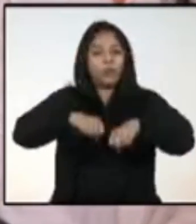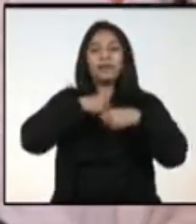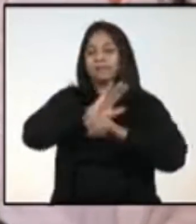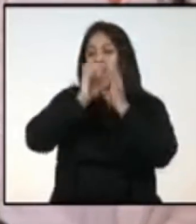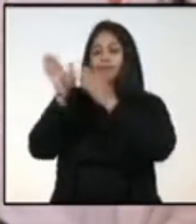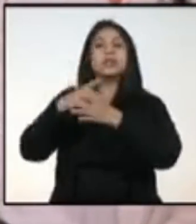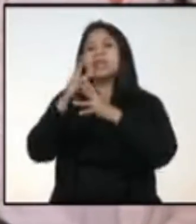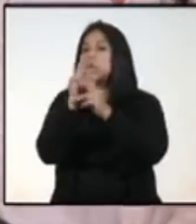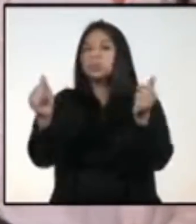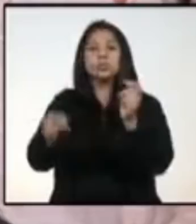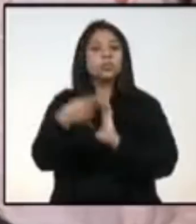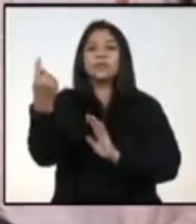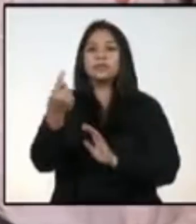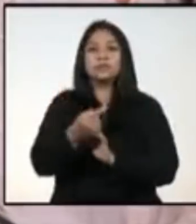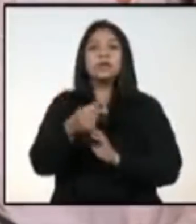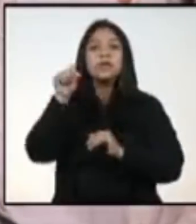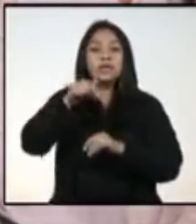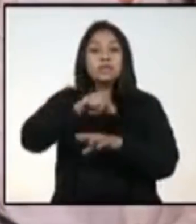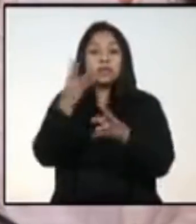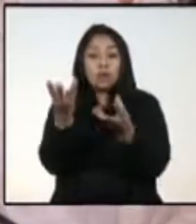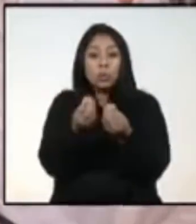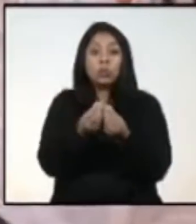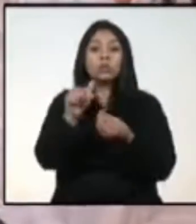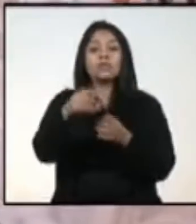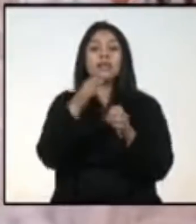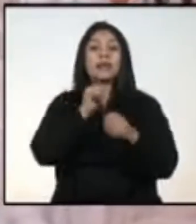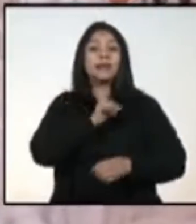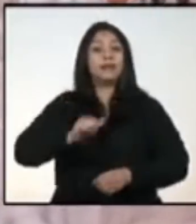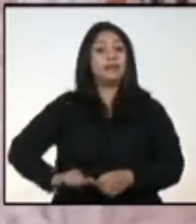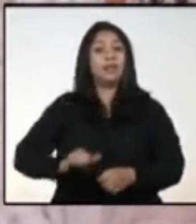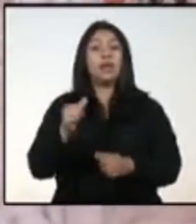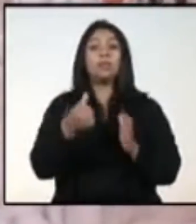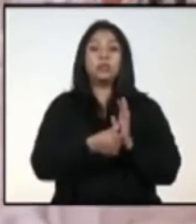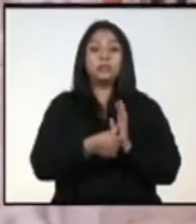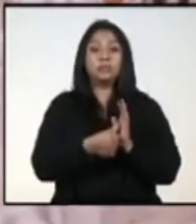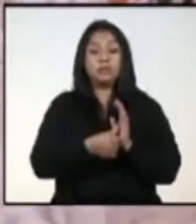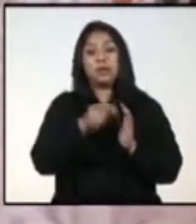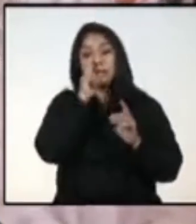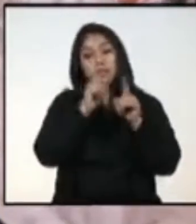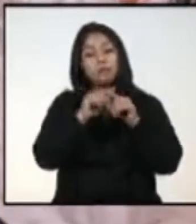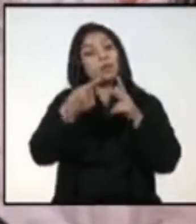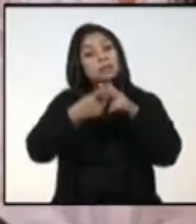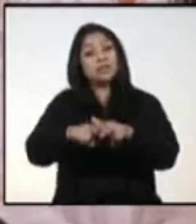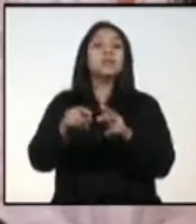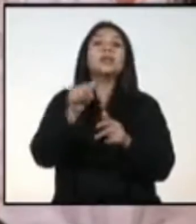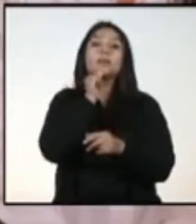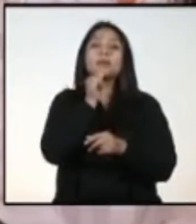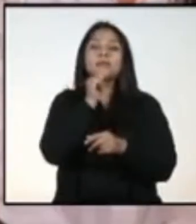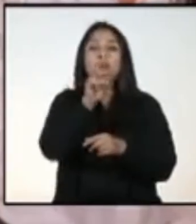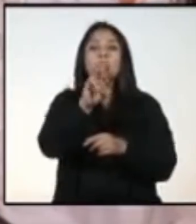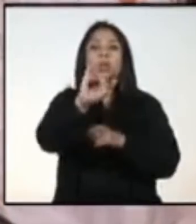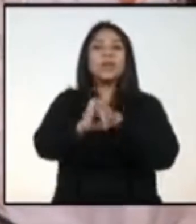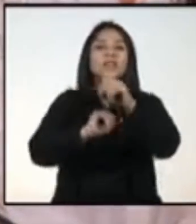inmediatamente. Esta unión de la alcaldía municipal con la iniciativa privada, con Wifri,